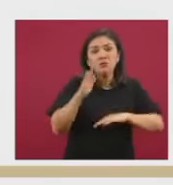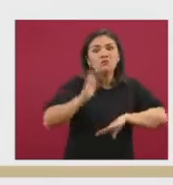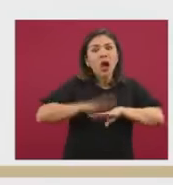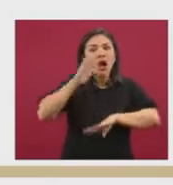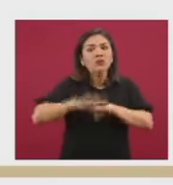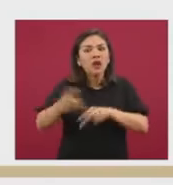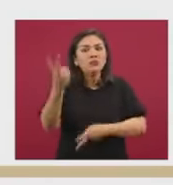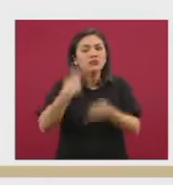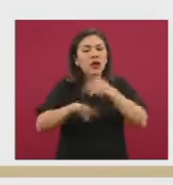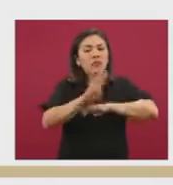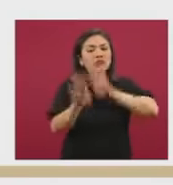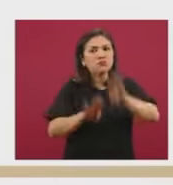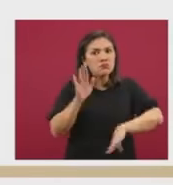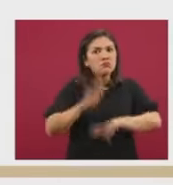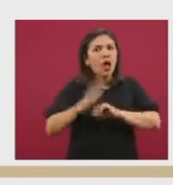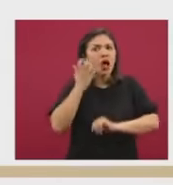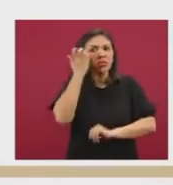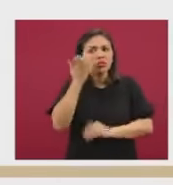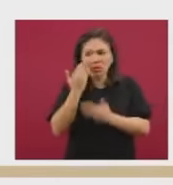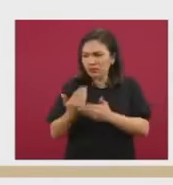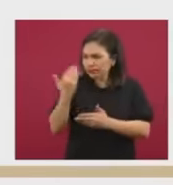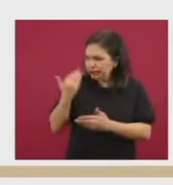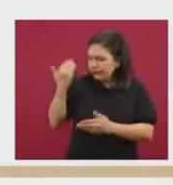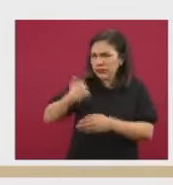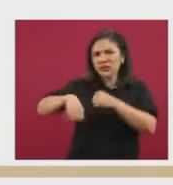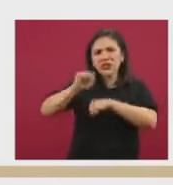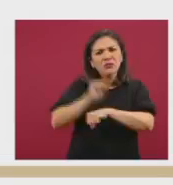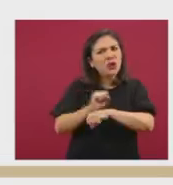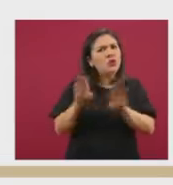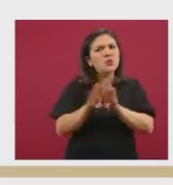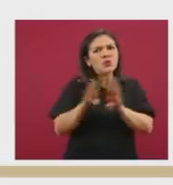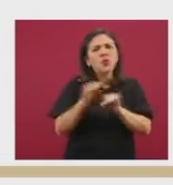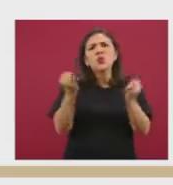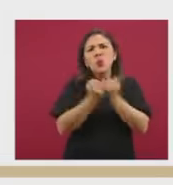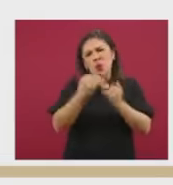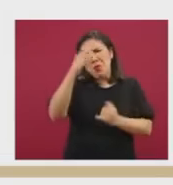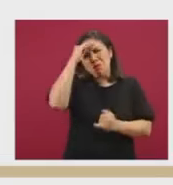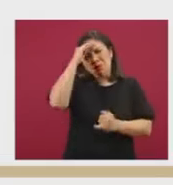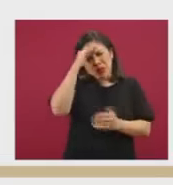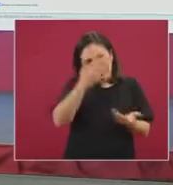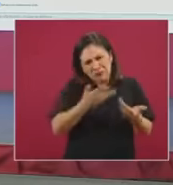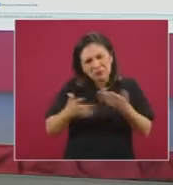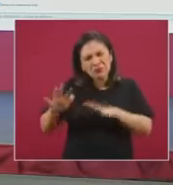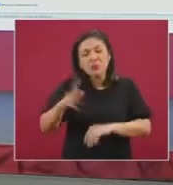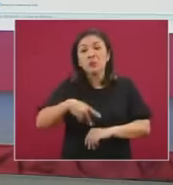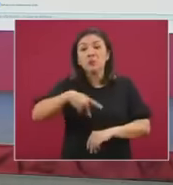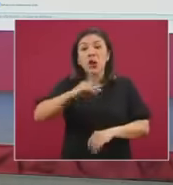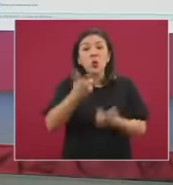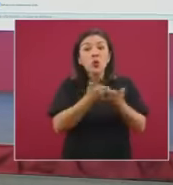mortalidad, digamos que en las últimas semanas está en el mismo nivel de lo esperado, sin embargo en los